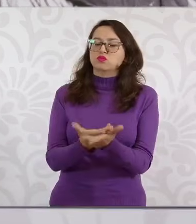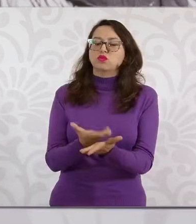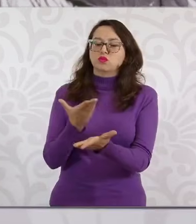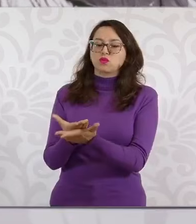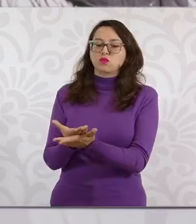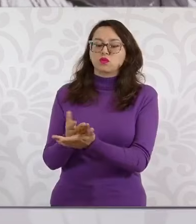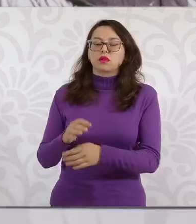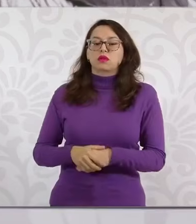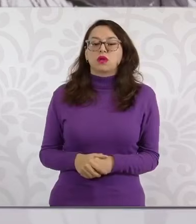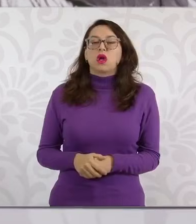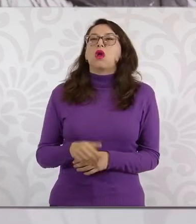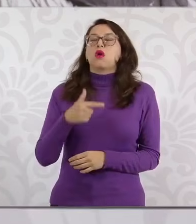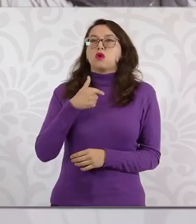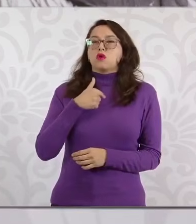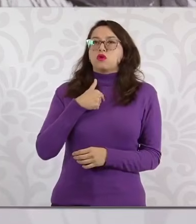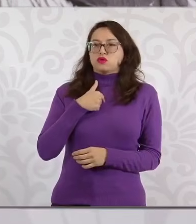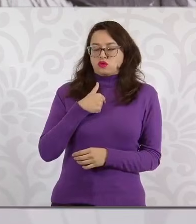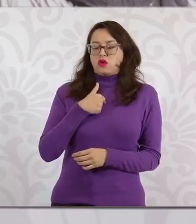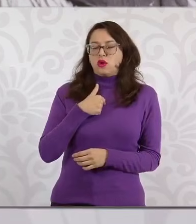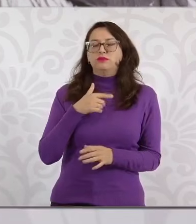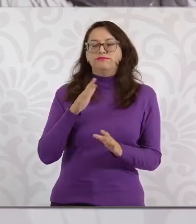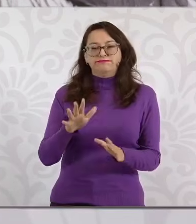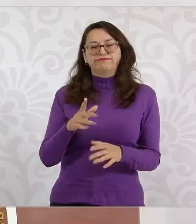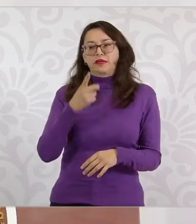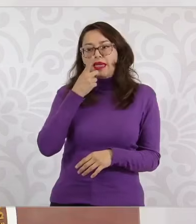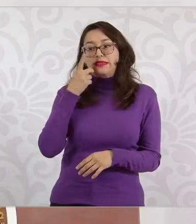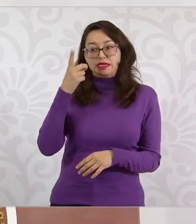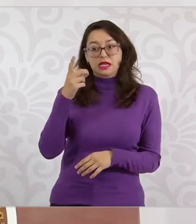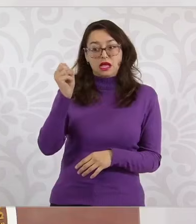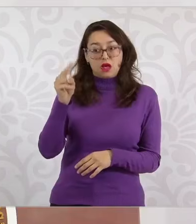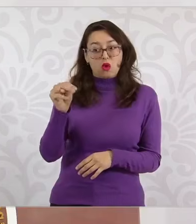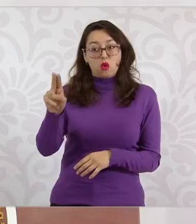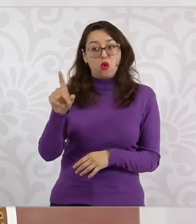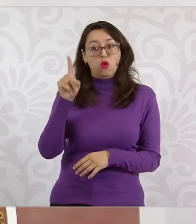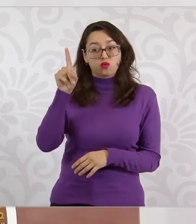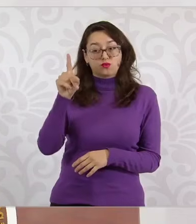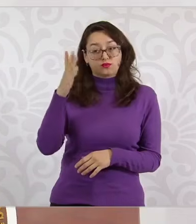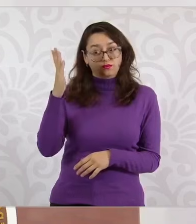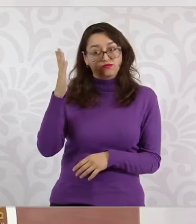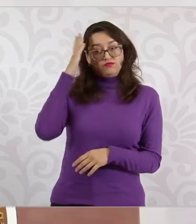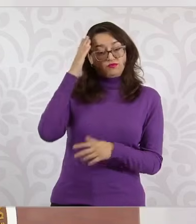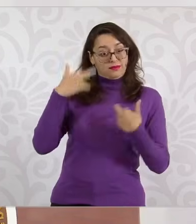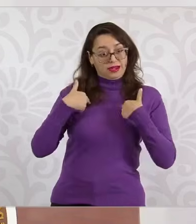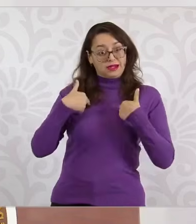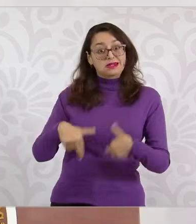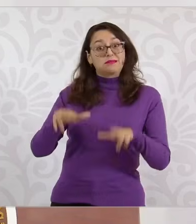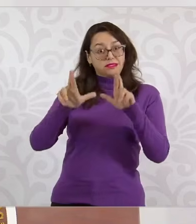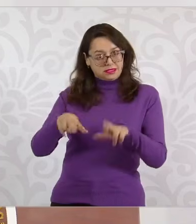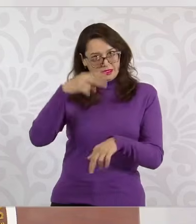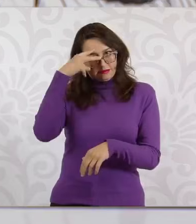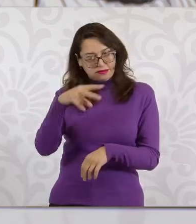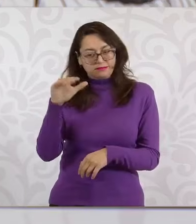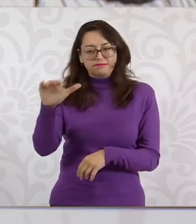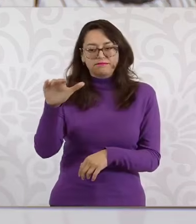Lo que hice fue pedirle a la representación del Alto Comisionado de Naciones Unidas en México que